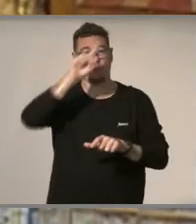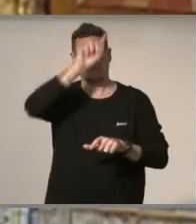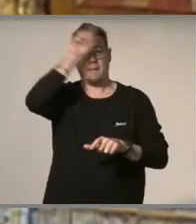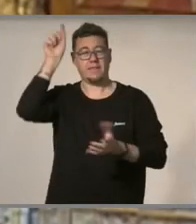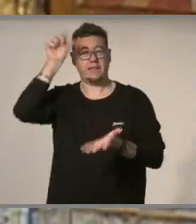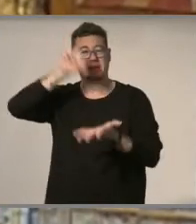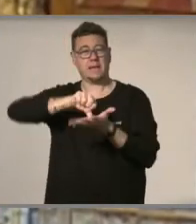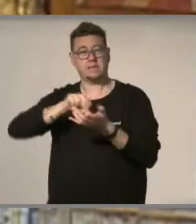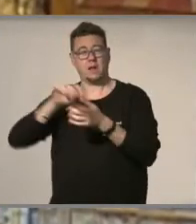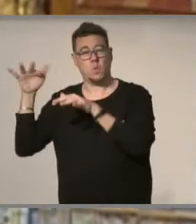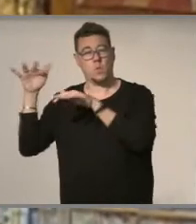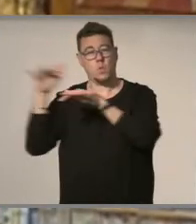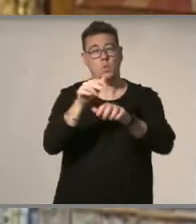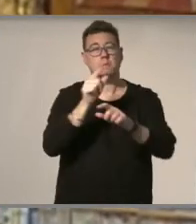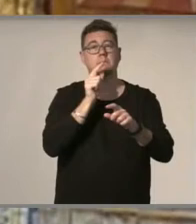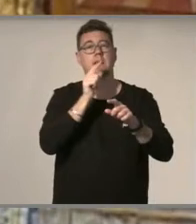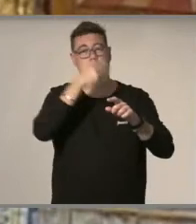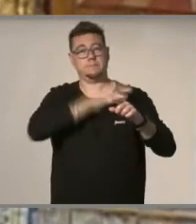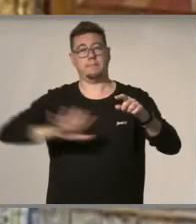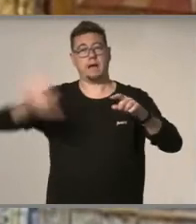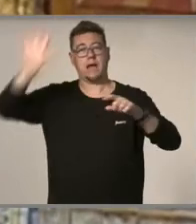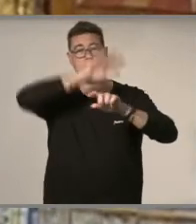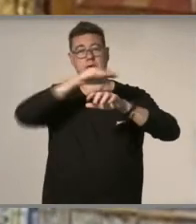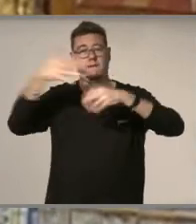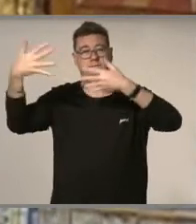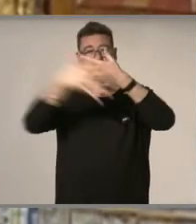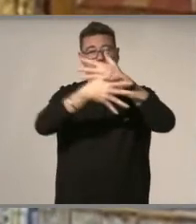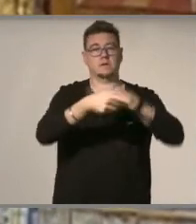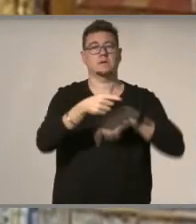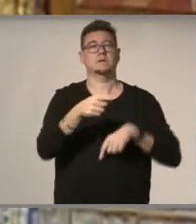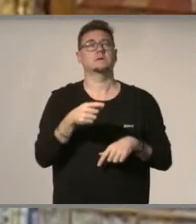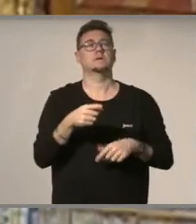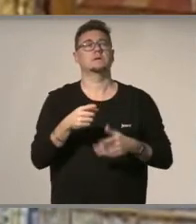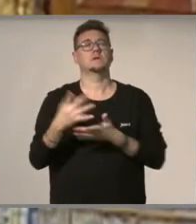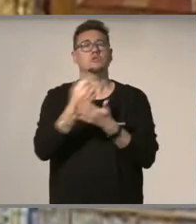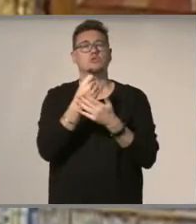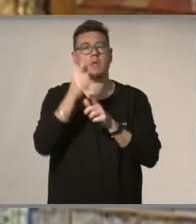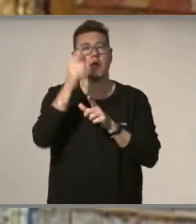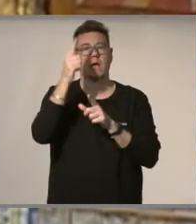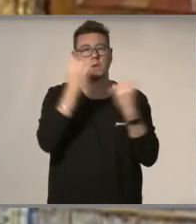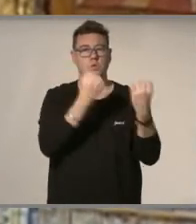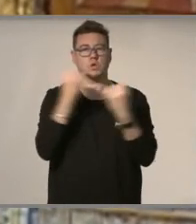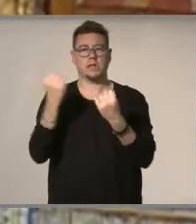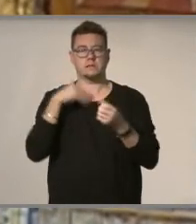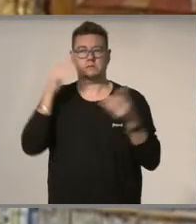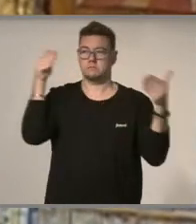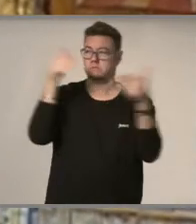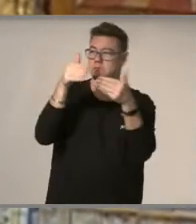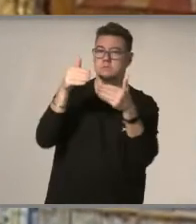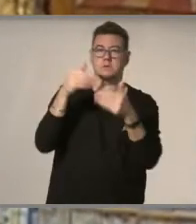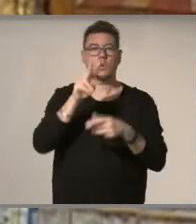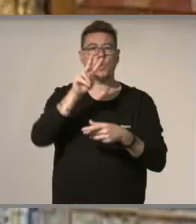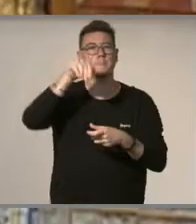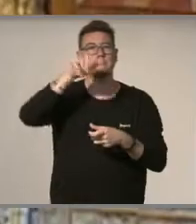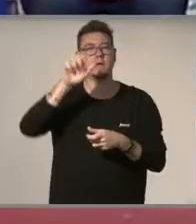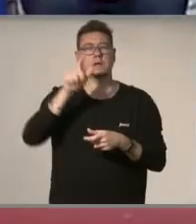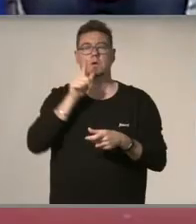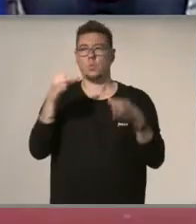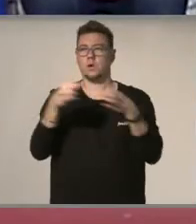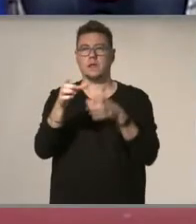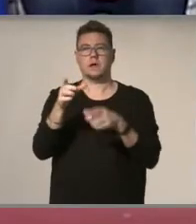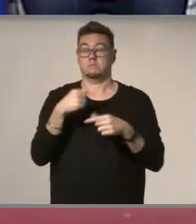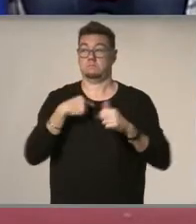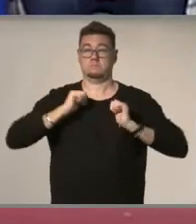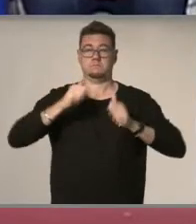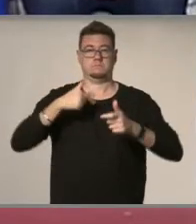España y el centro de la península. Todas las autoridades pusieron sus ojos en la UME, que se afanó en